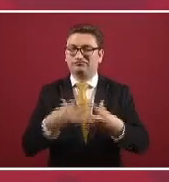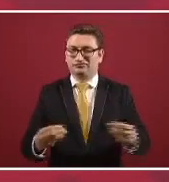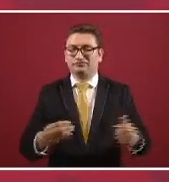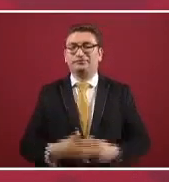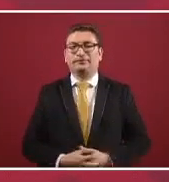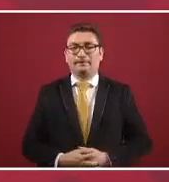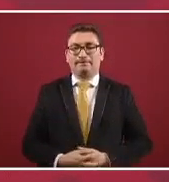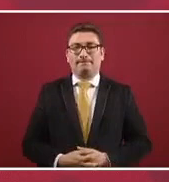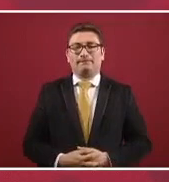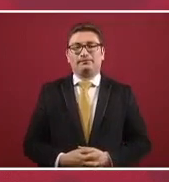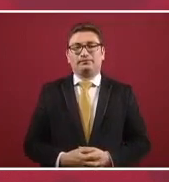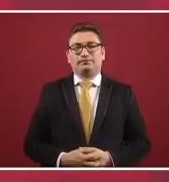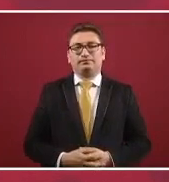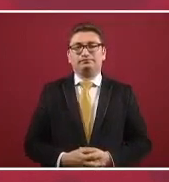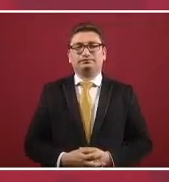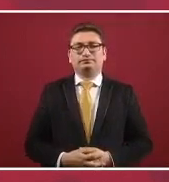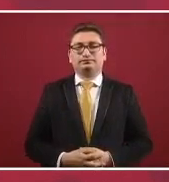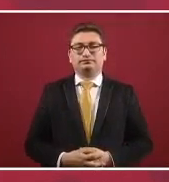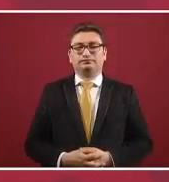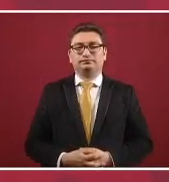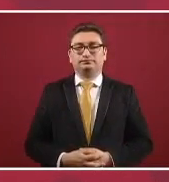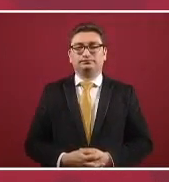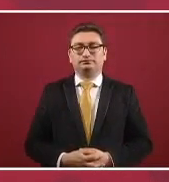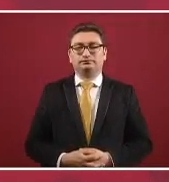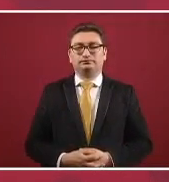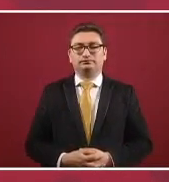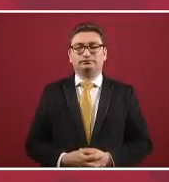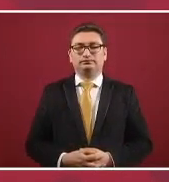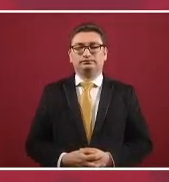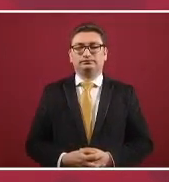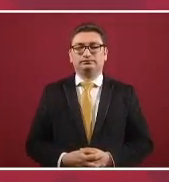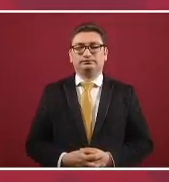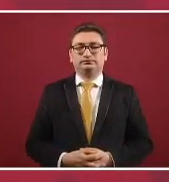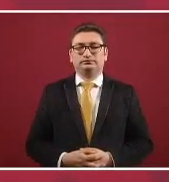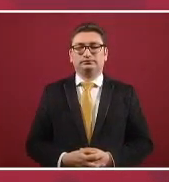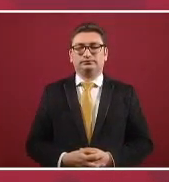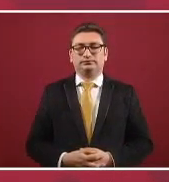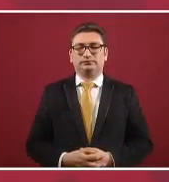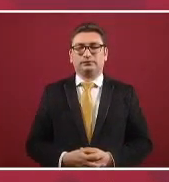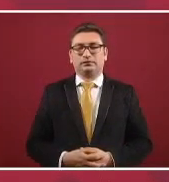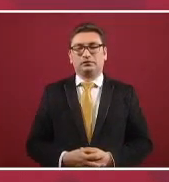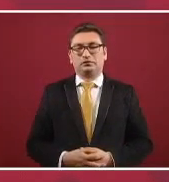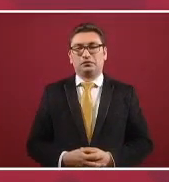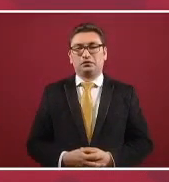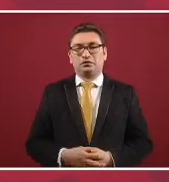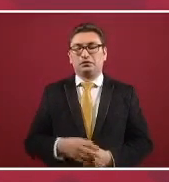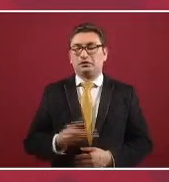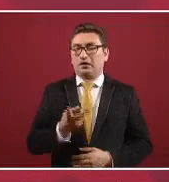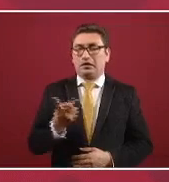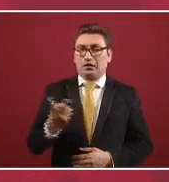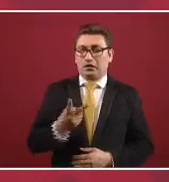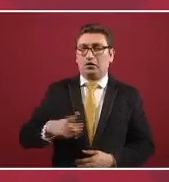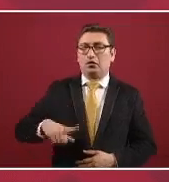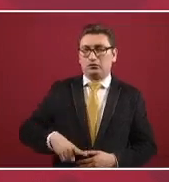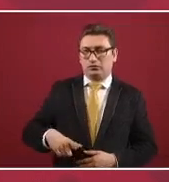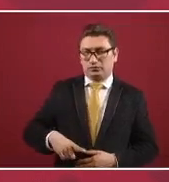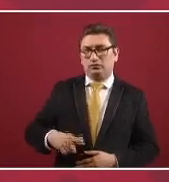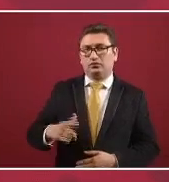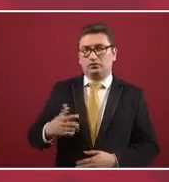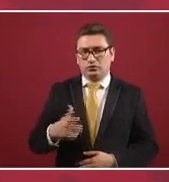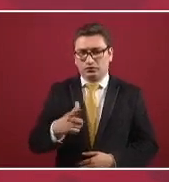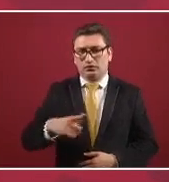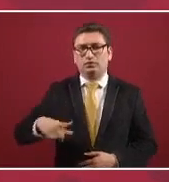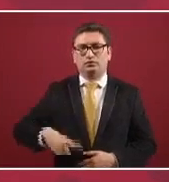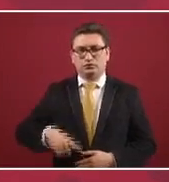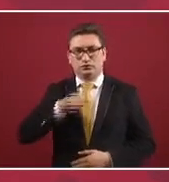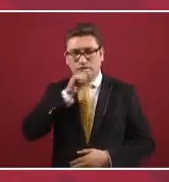Está de por medio el gobierno de Jalisco y el gobierno de Guanajuato, y están